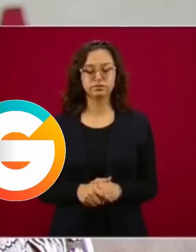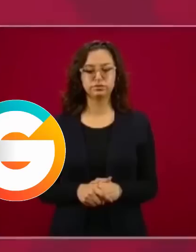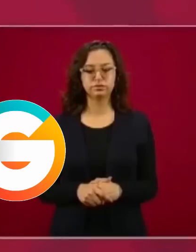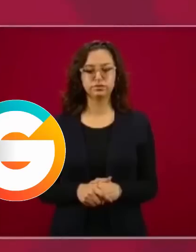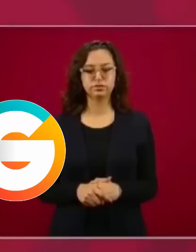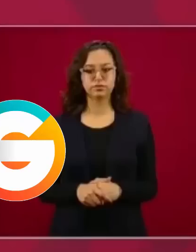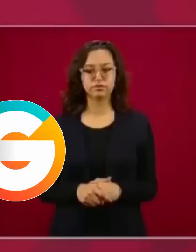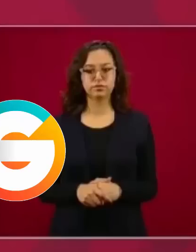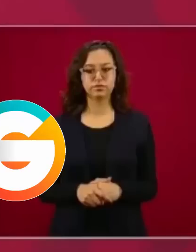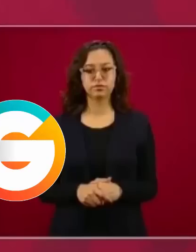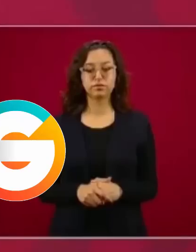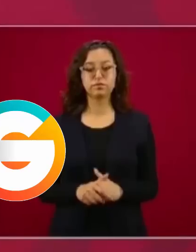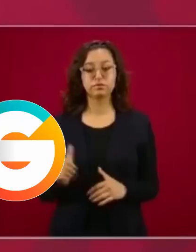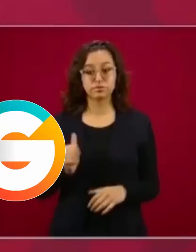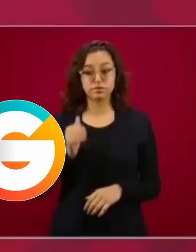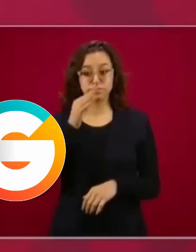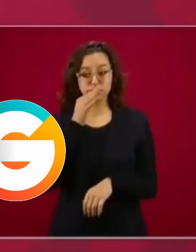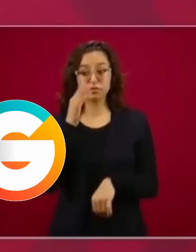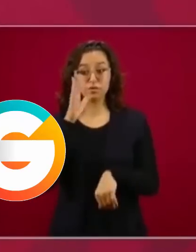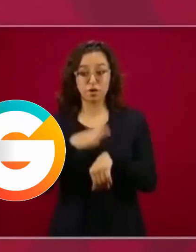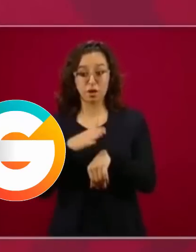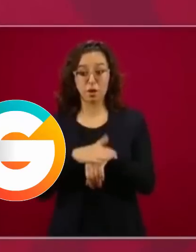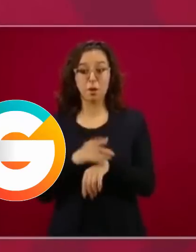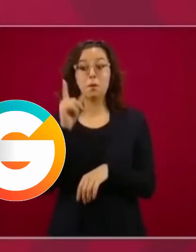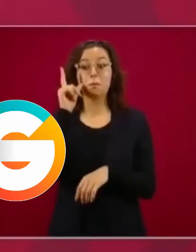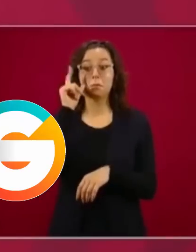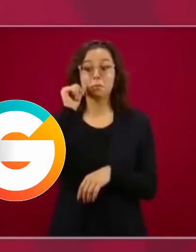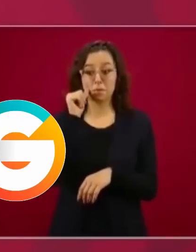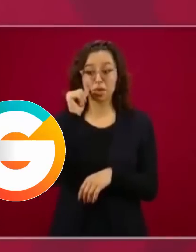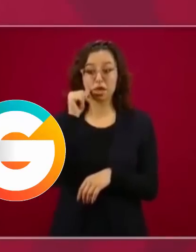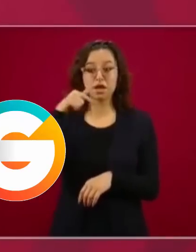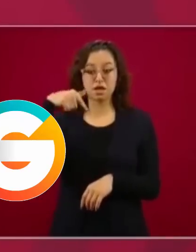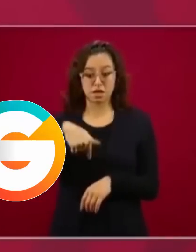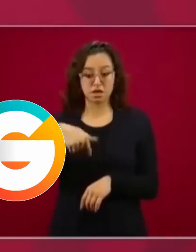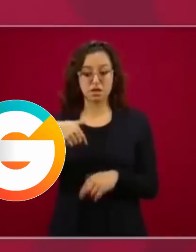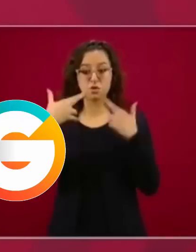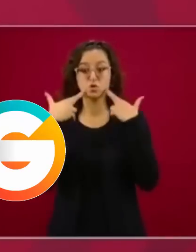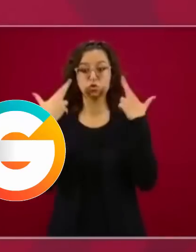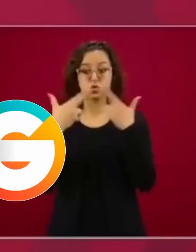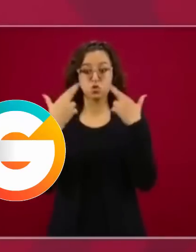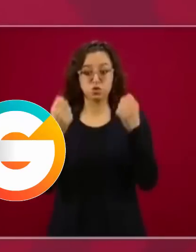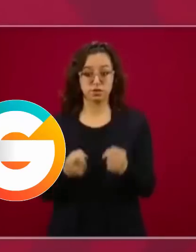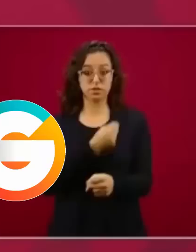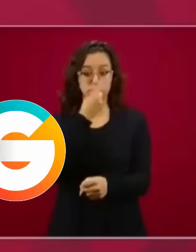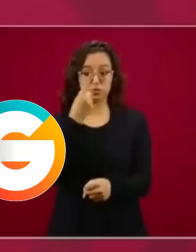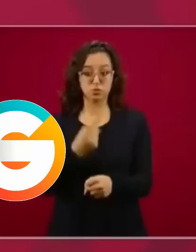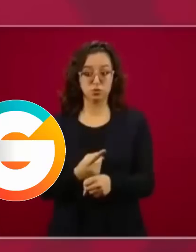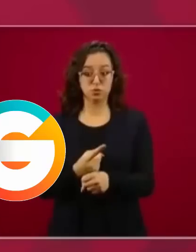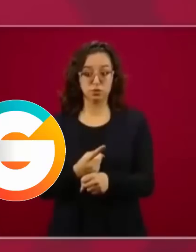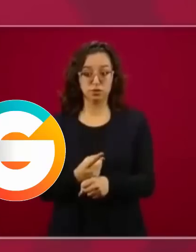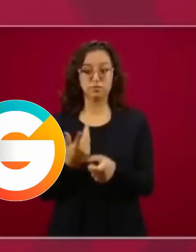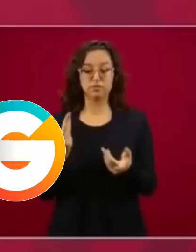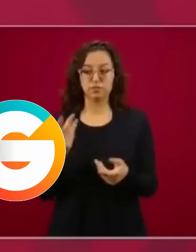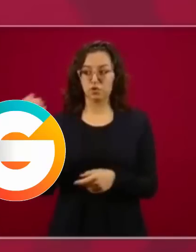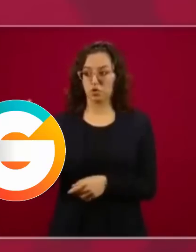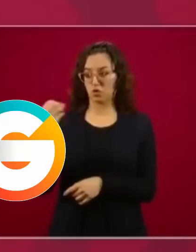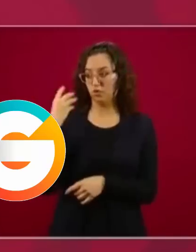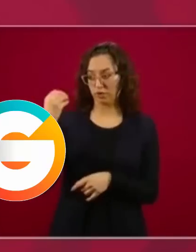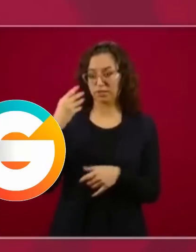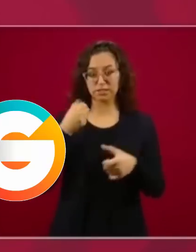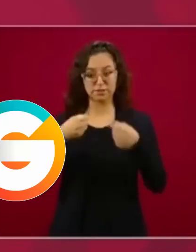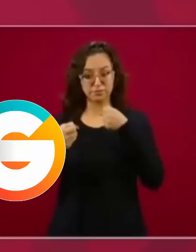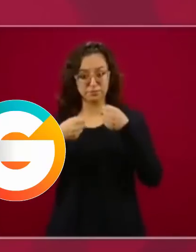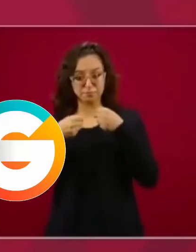estar aquí mañana en la reunión de seguridad y en esta conferencia de